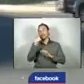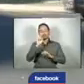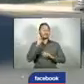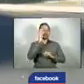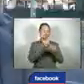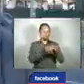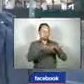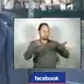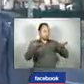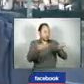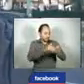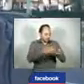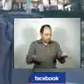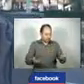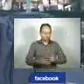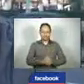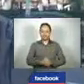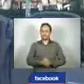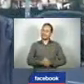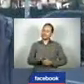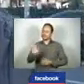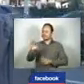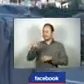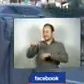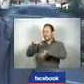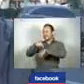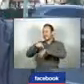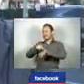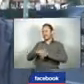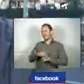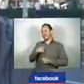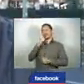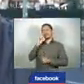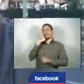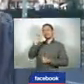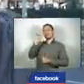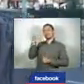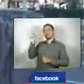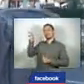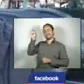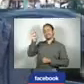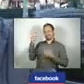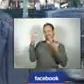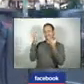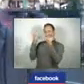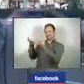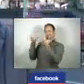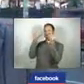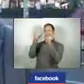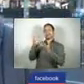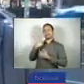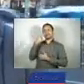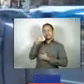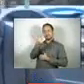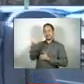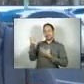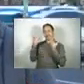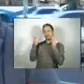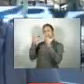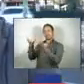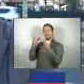nuevo rebrote. En esta época sí, se ve bastante lo que son las aglomeraciones y lo que es también